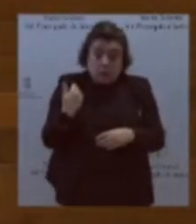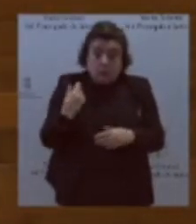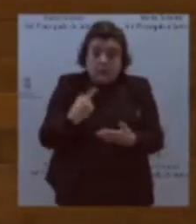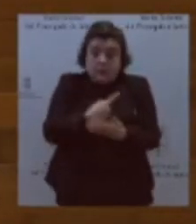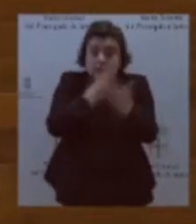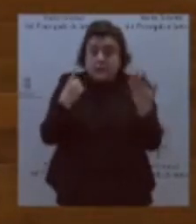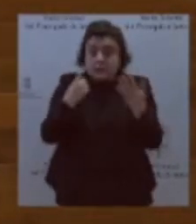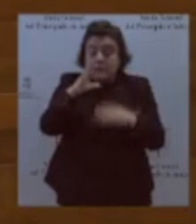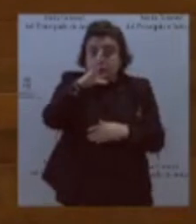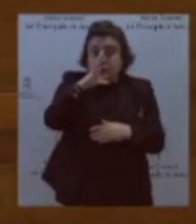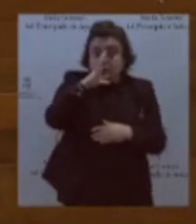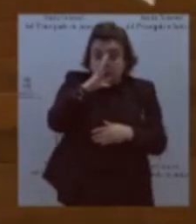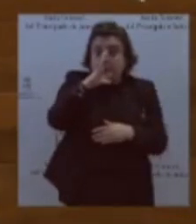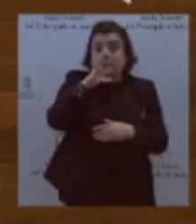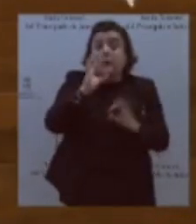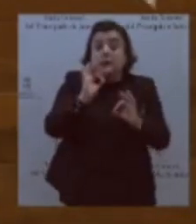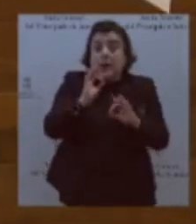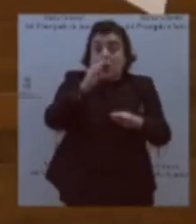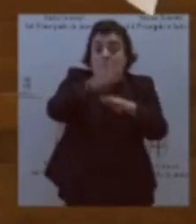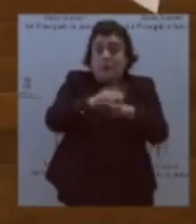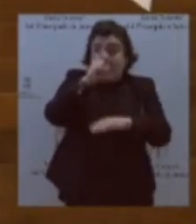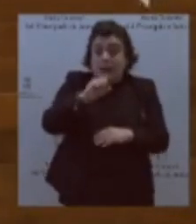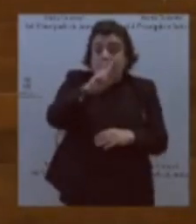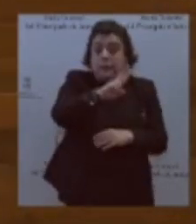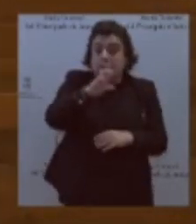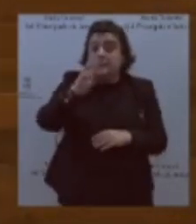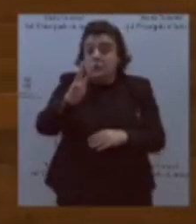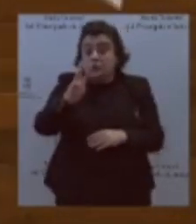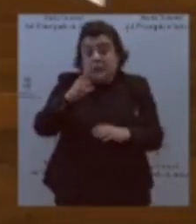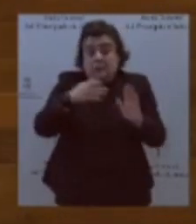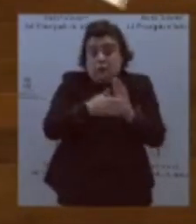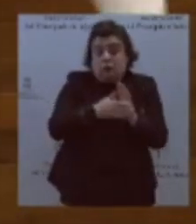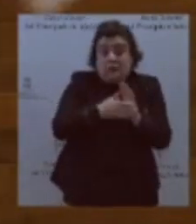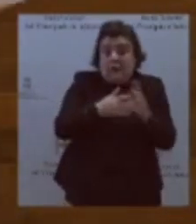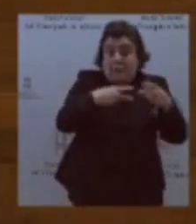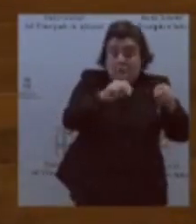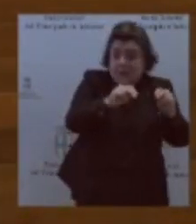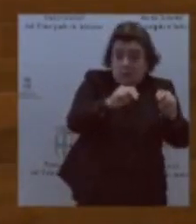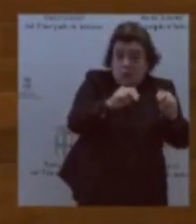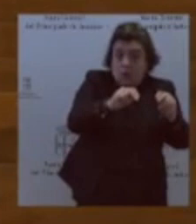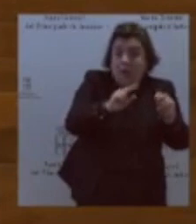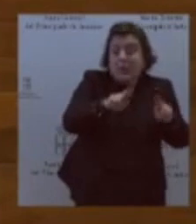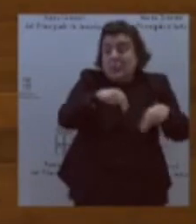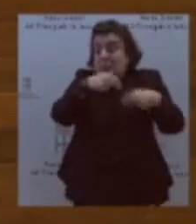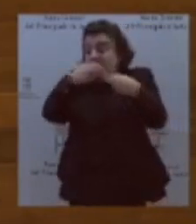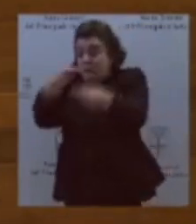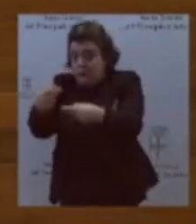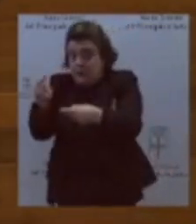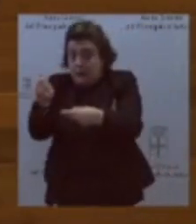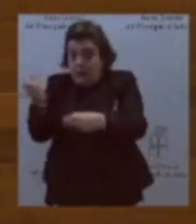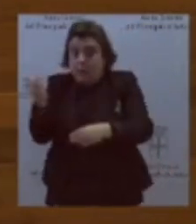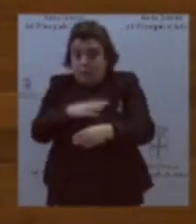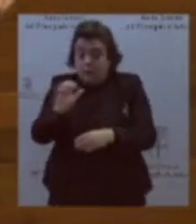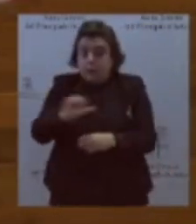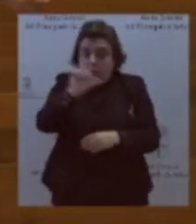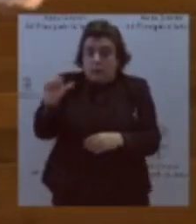2023, que es cuando, si no, tenemos que devolver las subvenciones europeas, los fondos europeos, en ese sentido, ¿no? Y, bueno, ya hemos superado el canal de